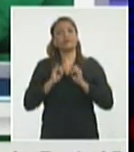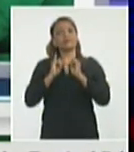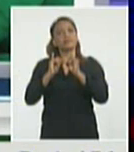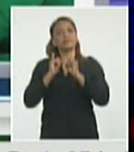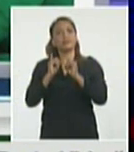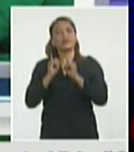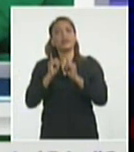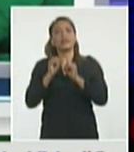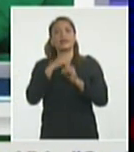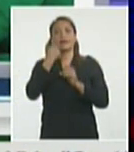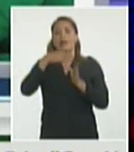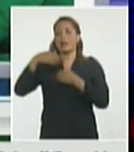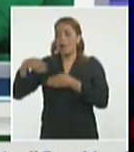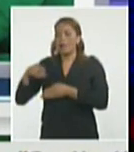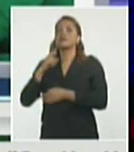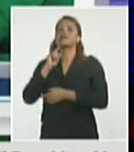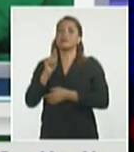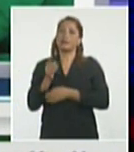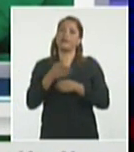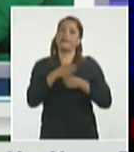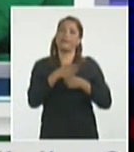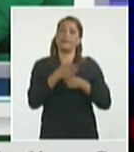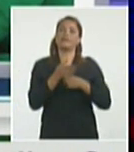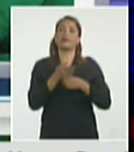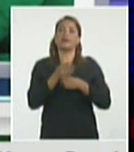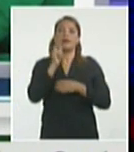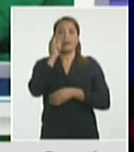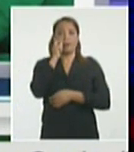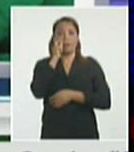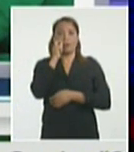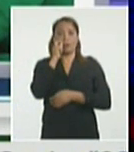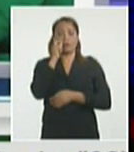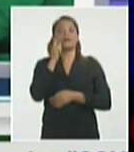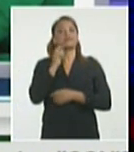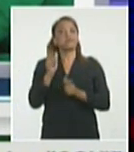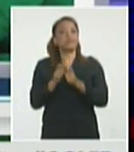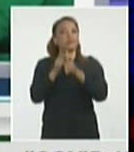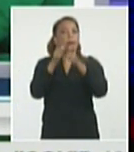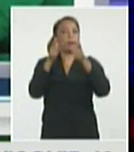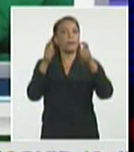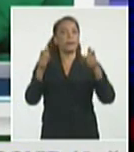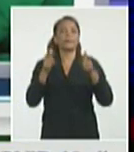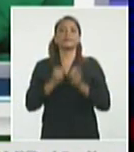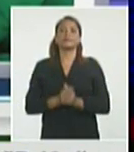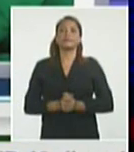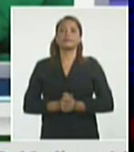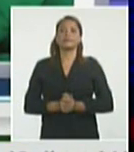en la mortalidad sí, el sexo masculino tiene un porciento superior.